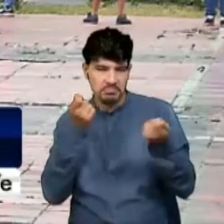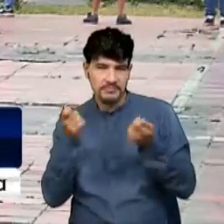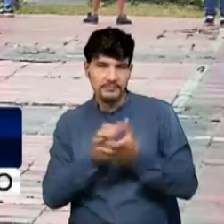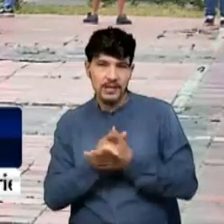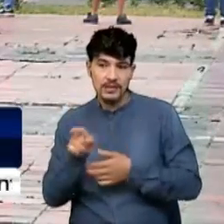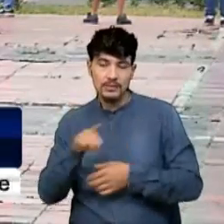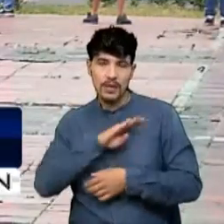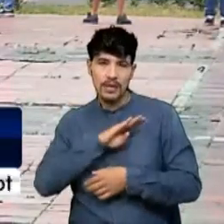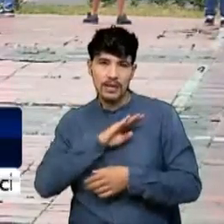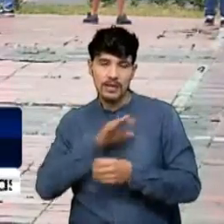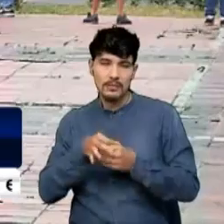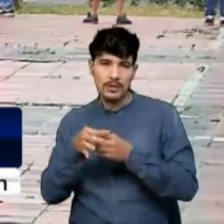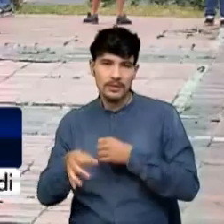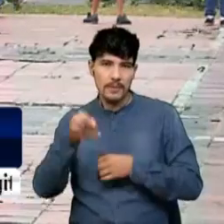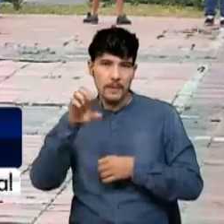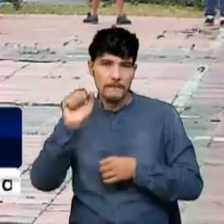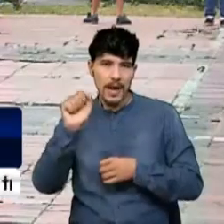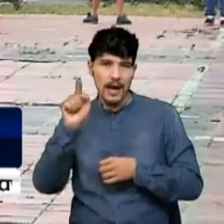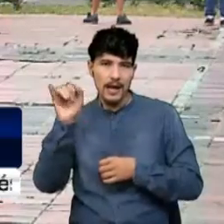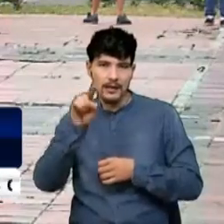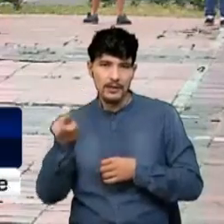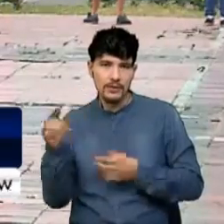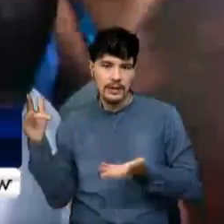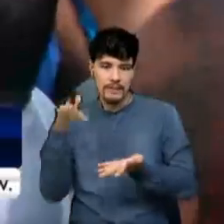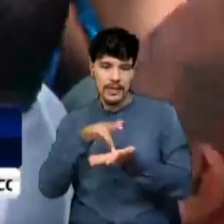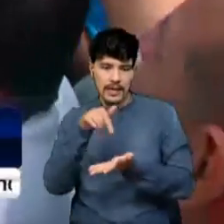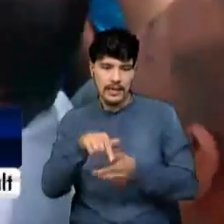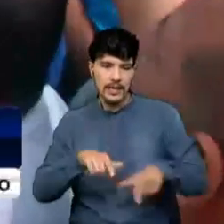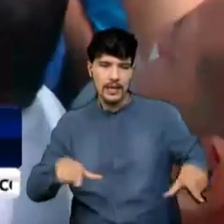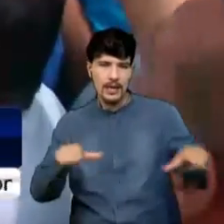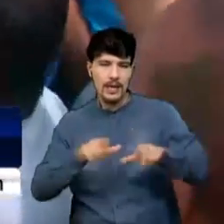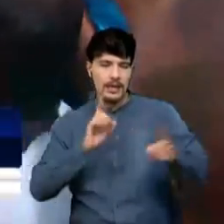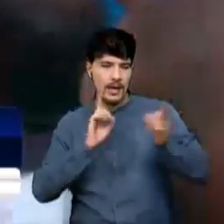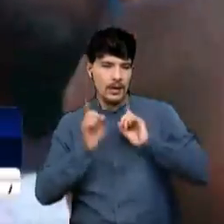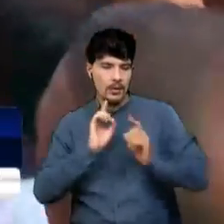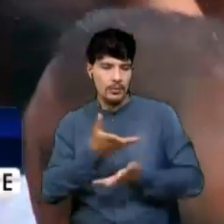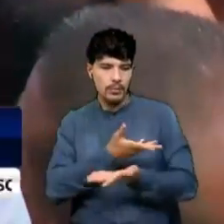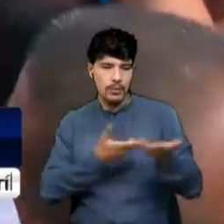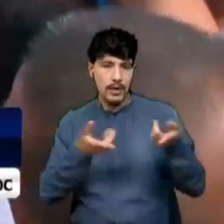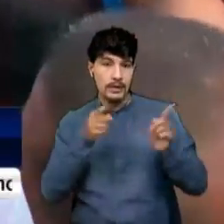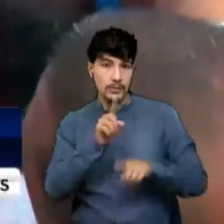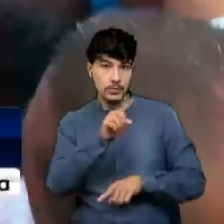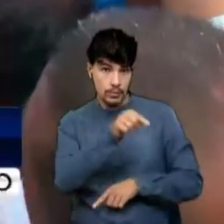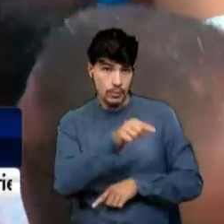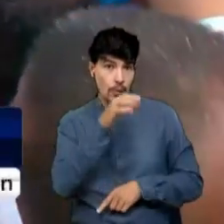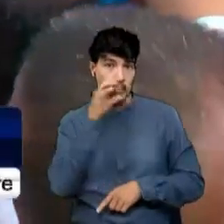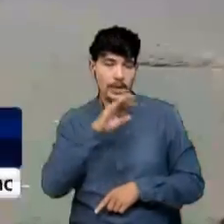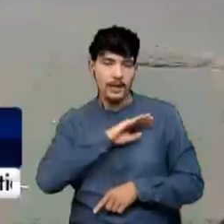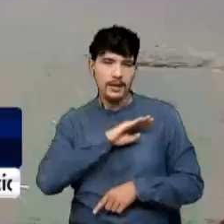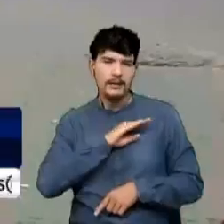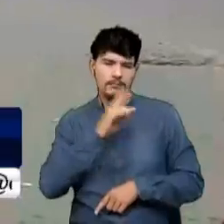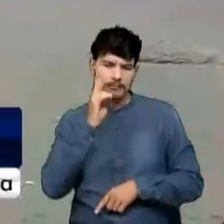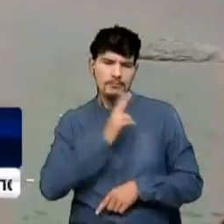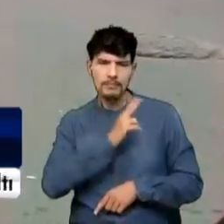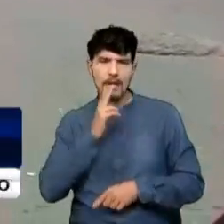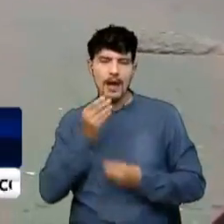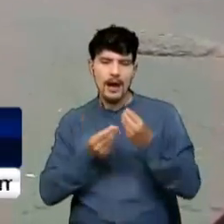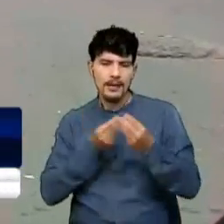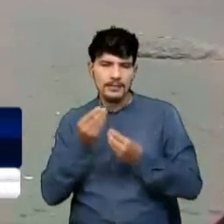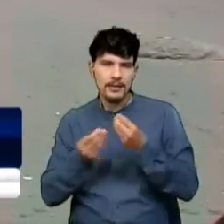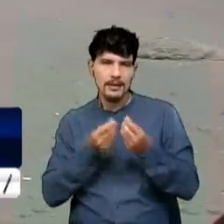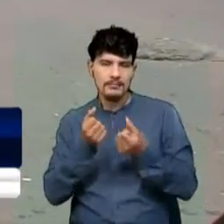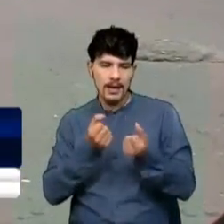municipio de Los Patios hizo presencia en este lugar y dialogó con los transportadores públicos y también se comprometió en realizar algunos compromisos